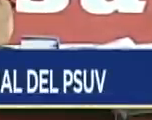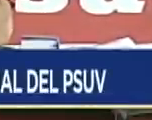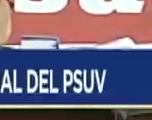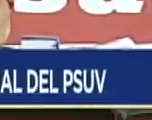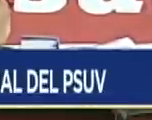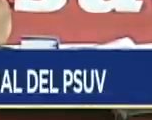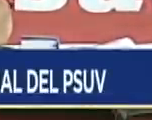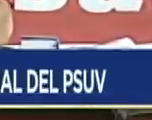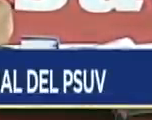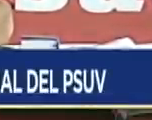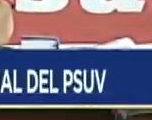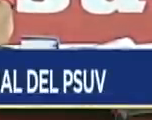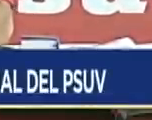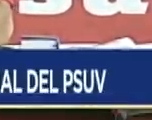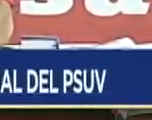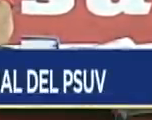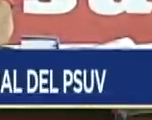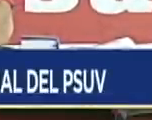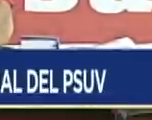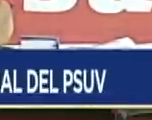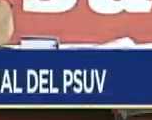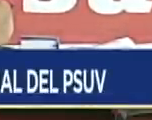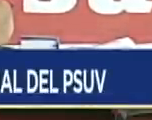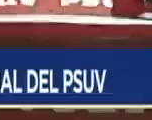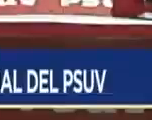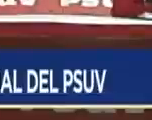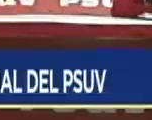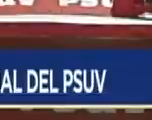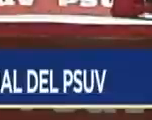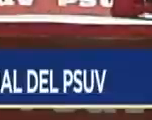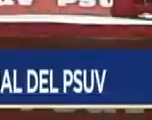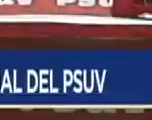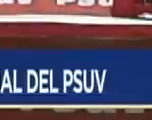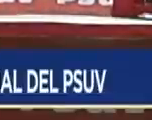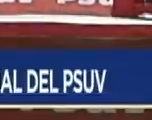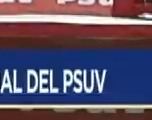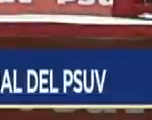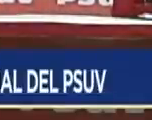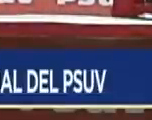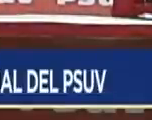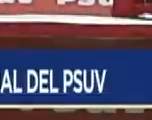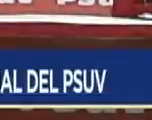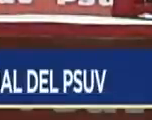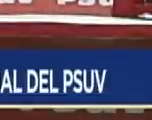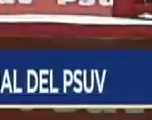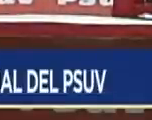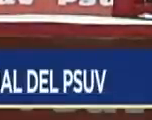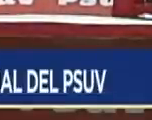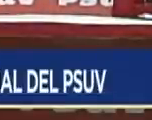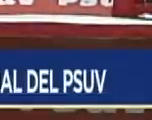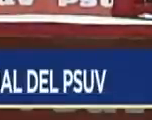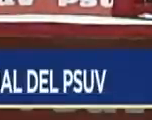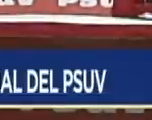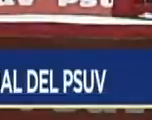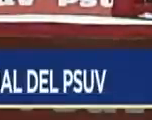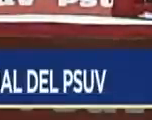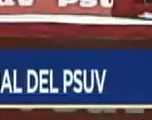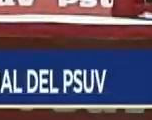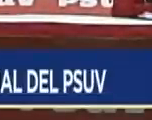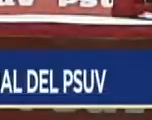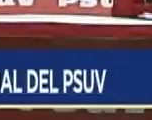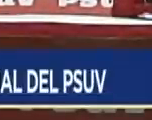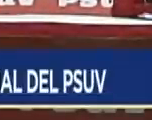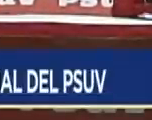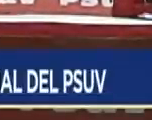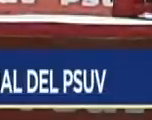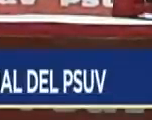los embates en este caso de la lluvia y se pone a la disposición del gobierno para ayudar atenderlos